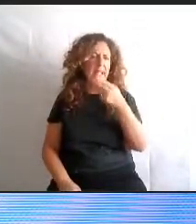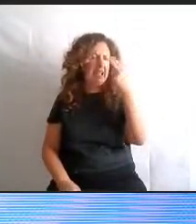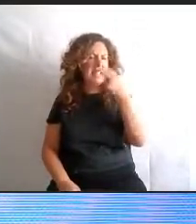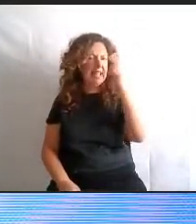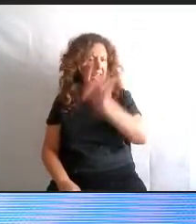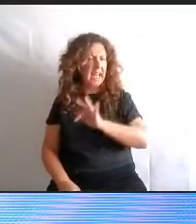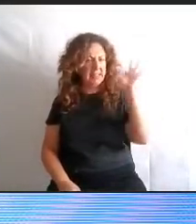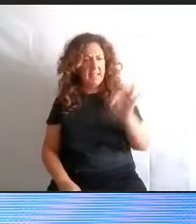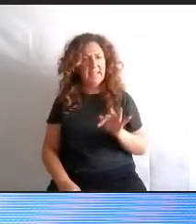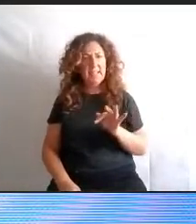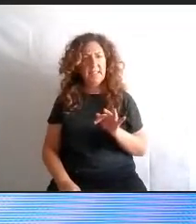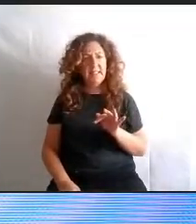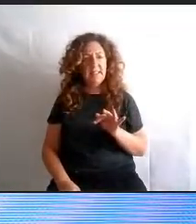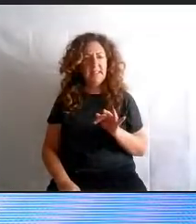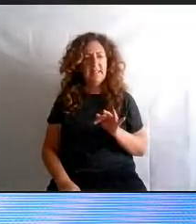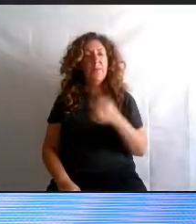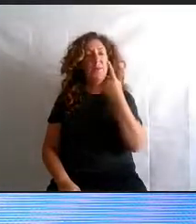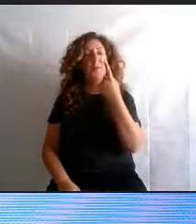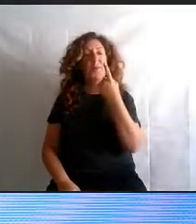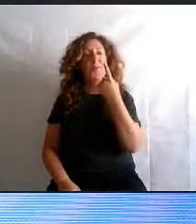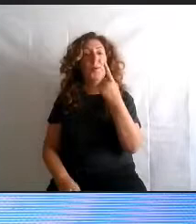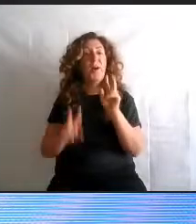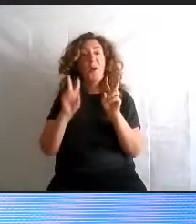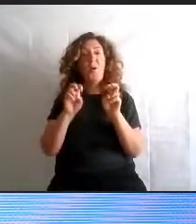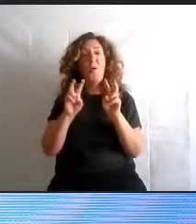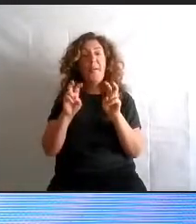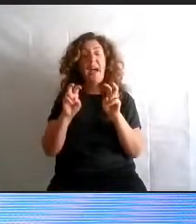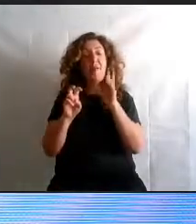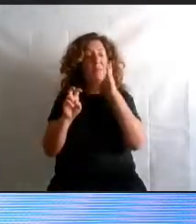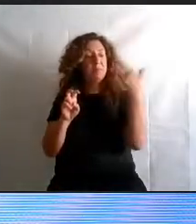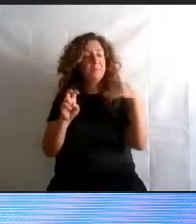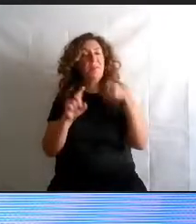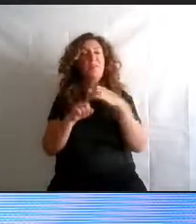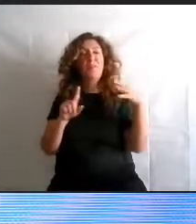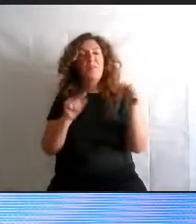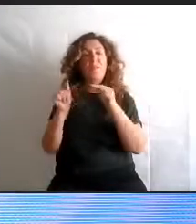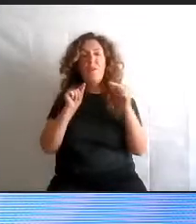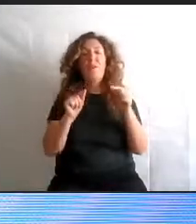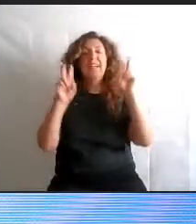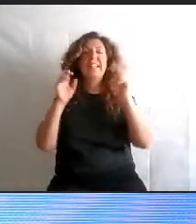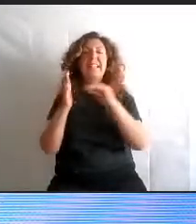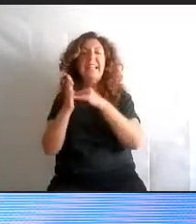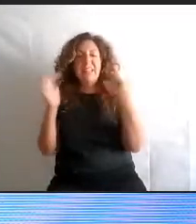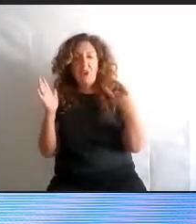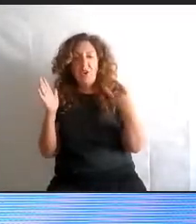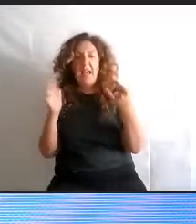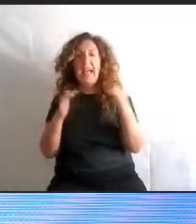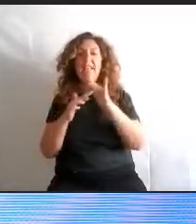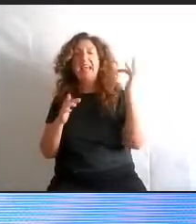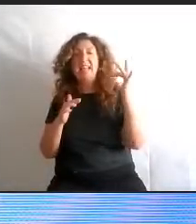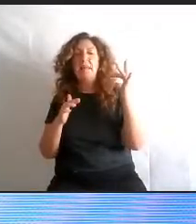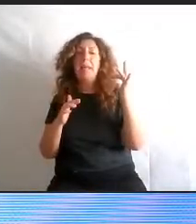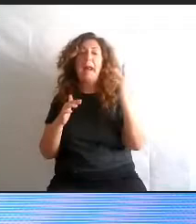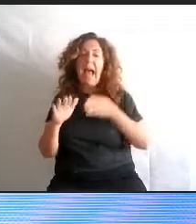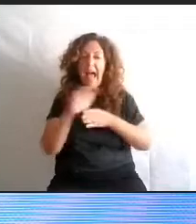es novedad también porque hace tiempo que no hablábamos aquí en este foro sobre la importancia que tiene la tecnología y la digitalización para la accesibilidad y la vida